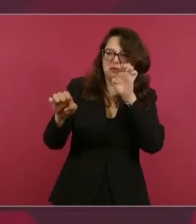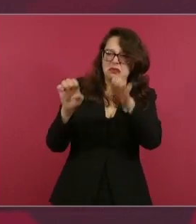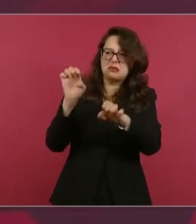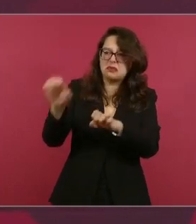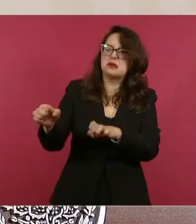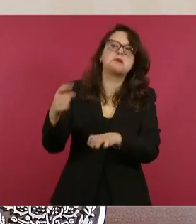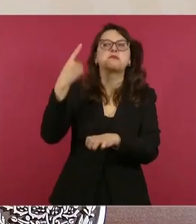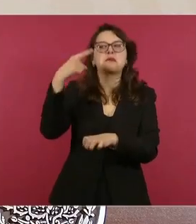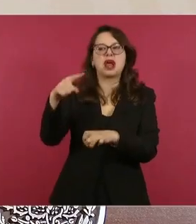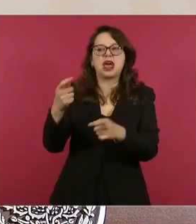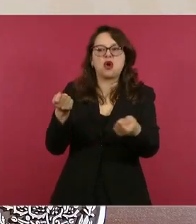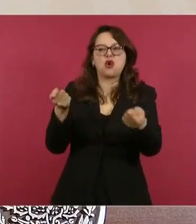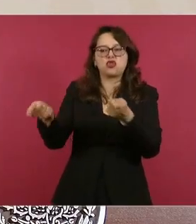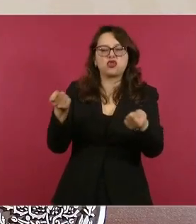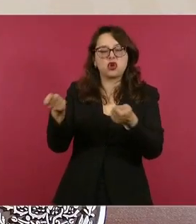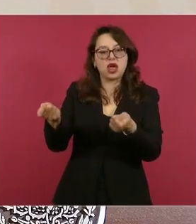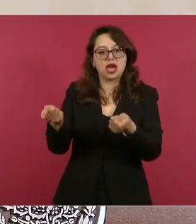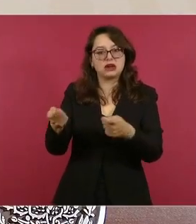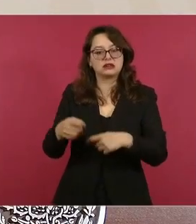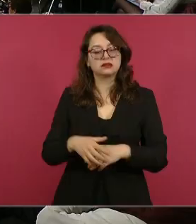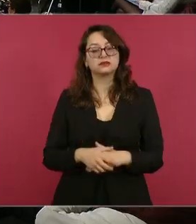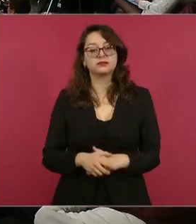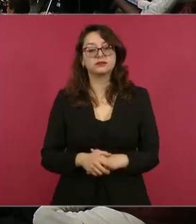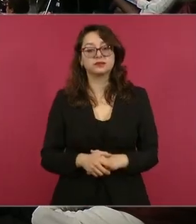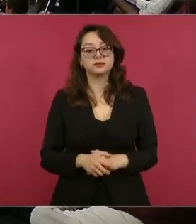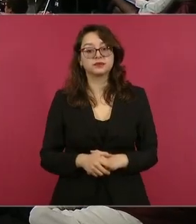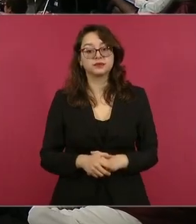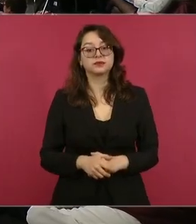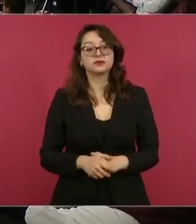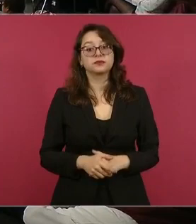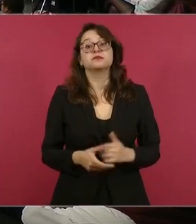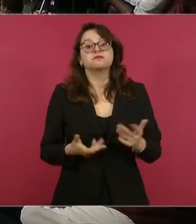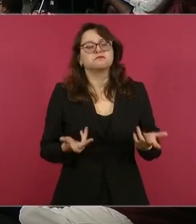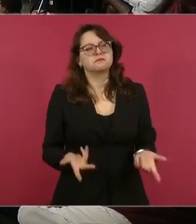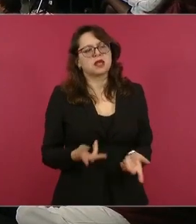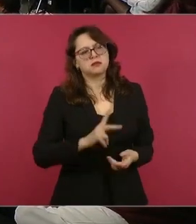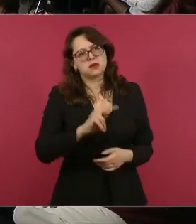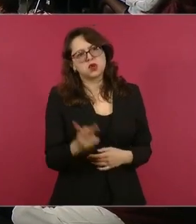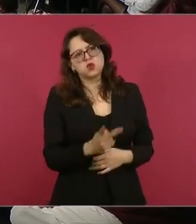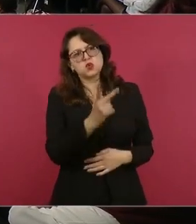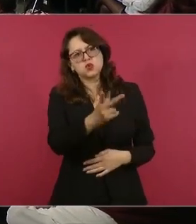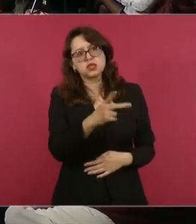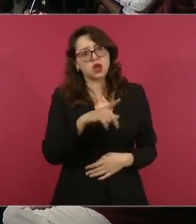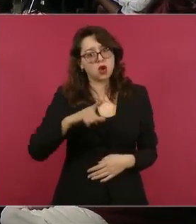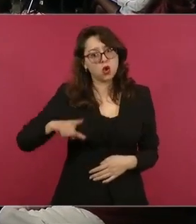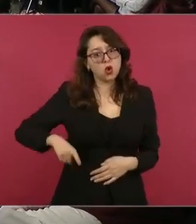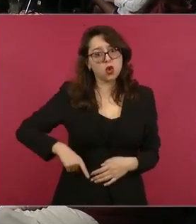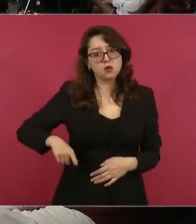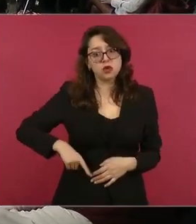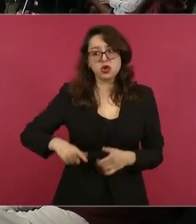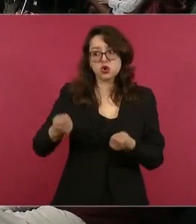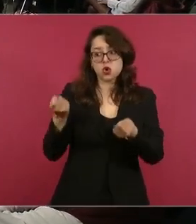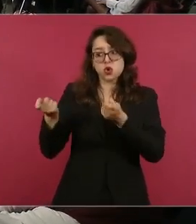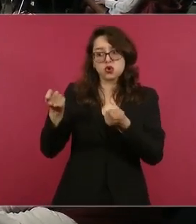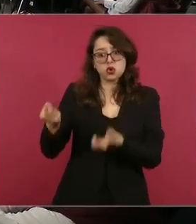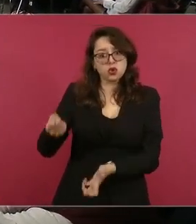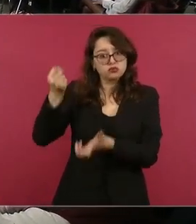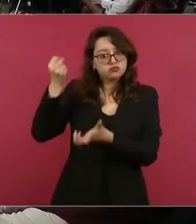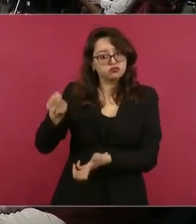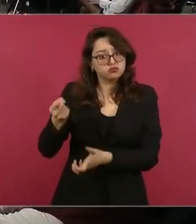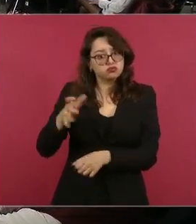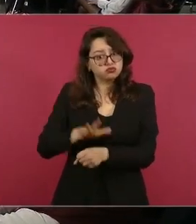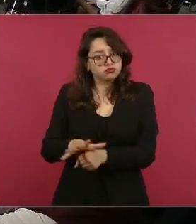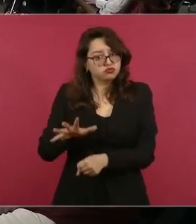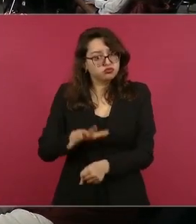dominio. Presidente, entonces está todo controlado, el gobierno tiene todo controlado, como muchos medios dicen, ya fueron revisadas